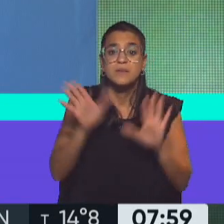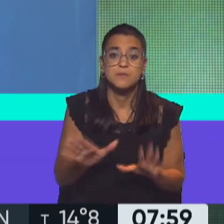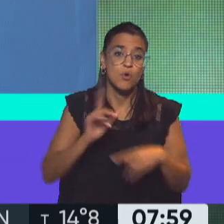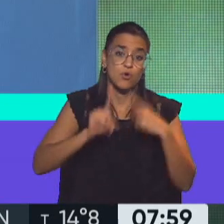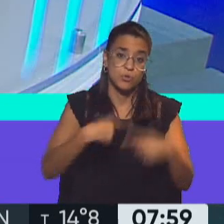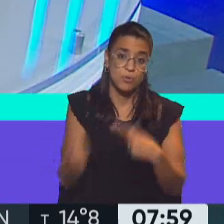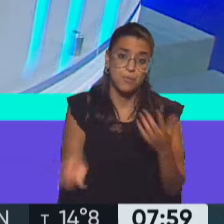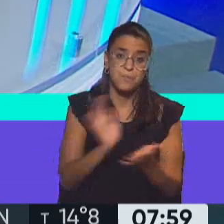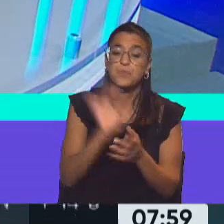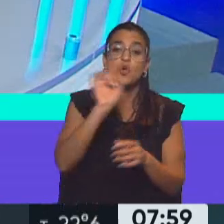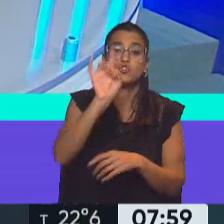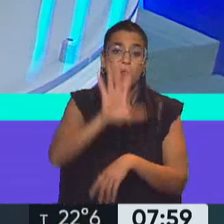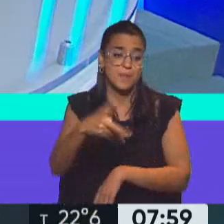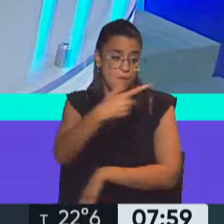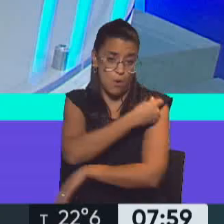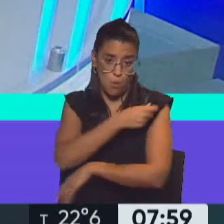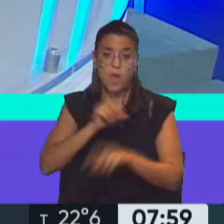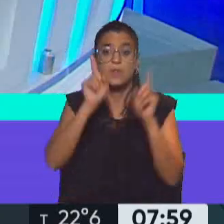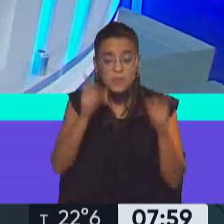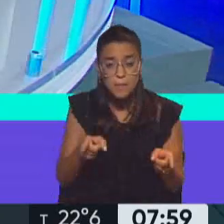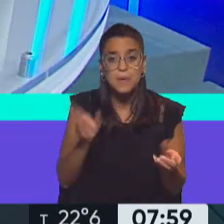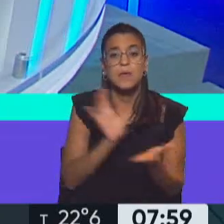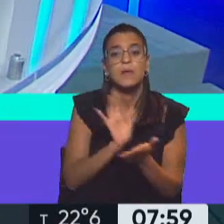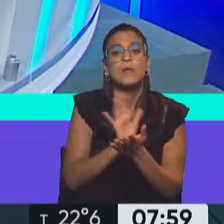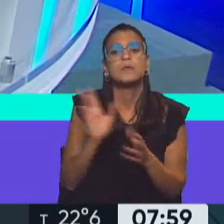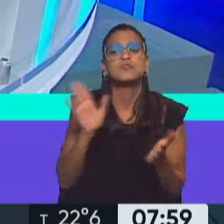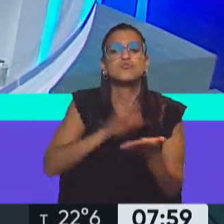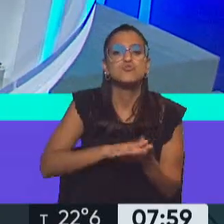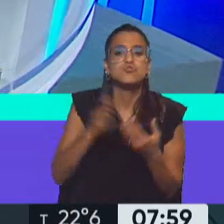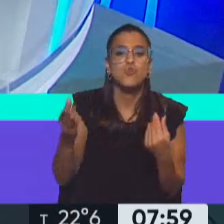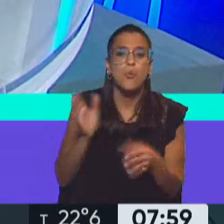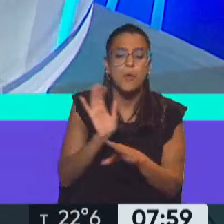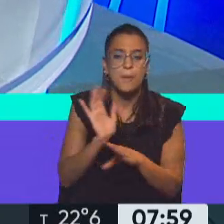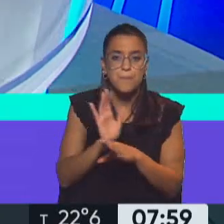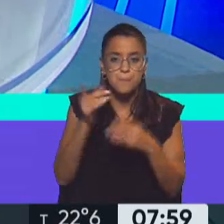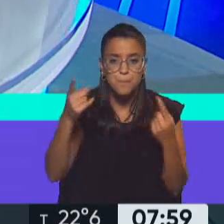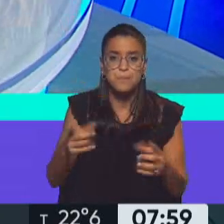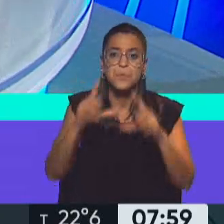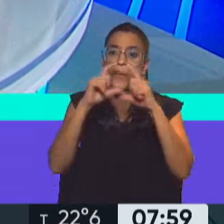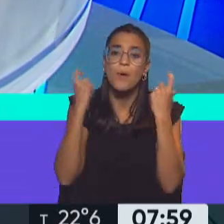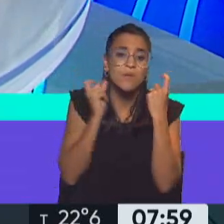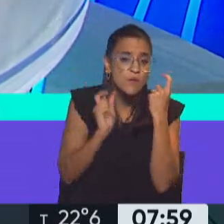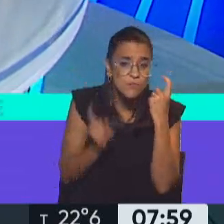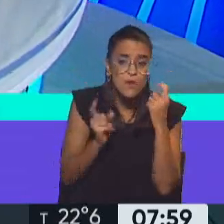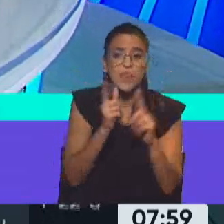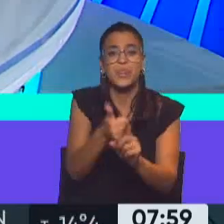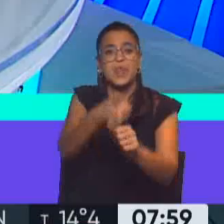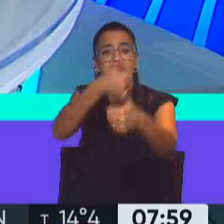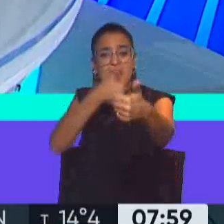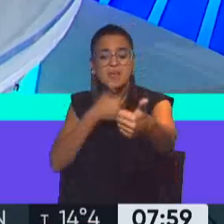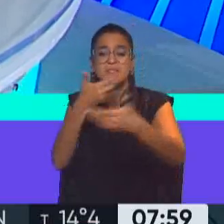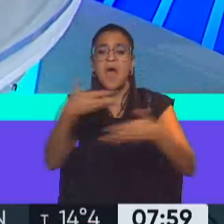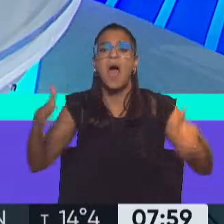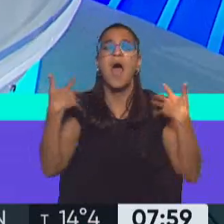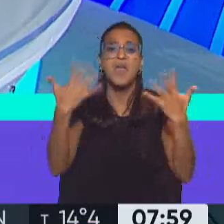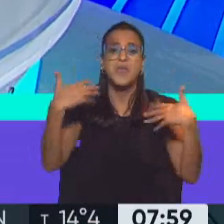sigue siendo no solo vacunarnos, sino manejar el tema del sostenimiento del uso del barbijo, de la distancia, del aire